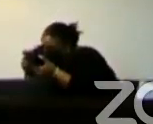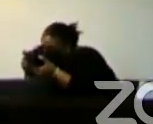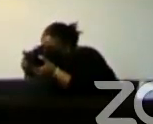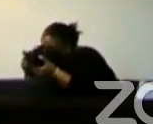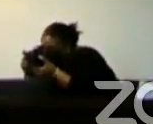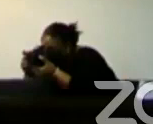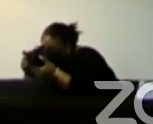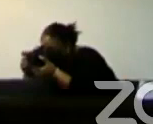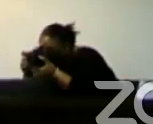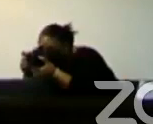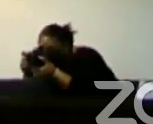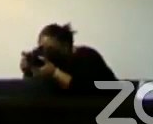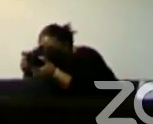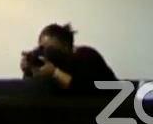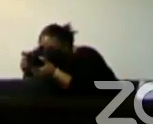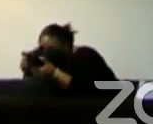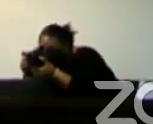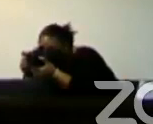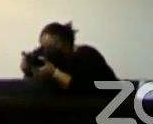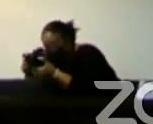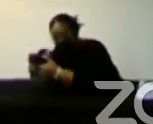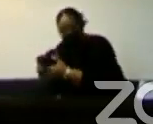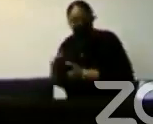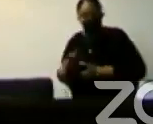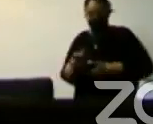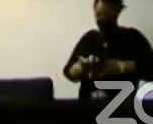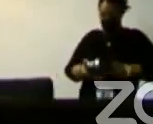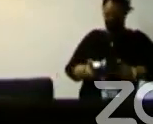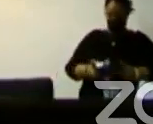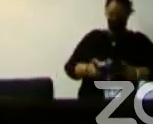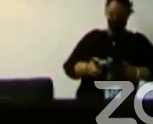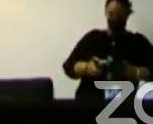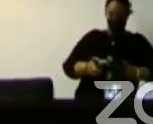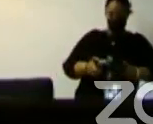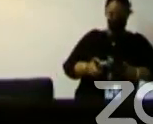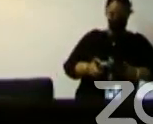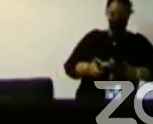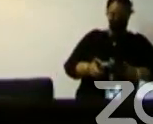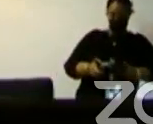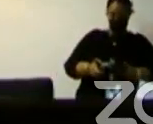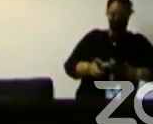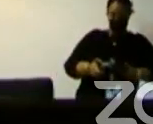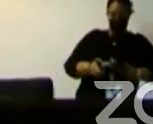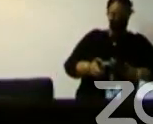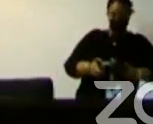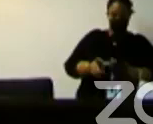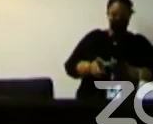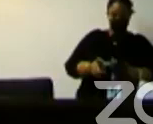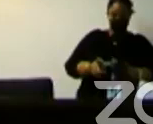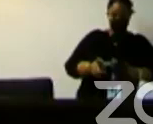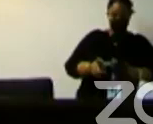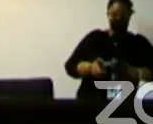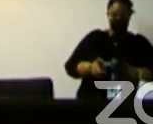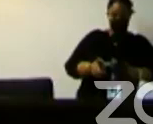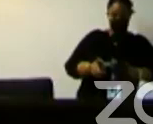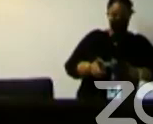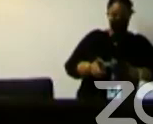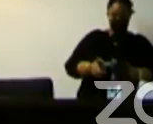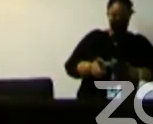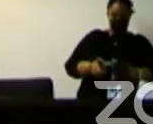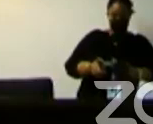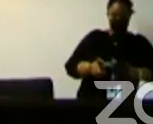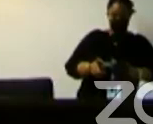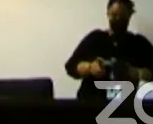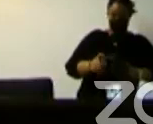ahí. Déjame usted esa pregunta, es Fran Pérez para efectos de récord. Quiero hacer un señalamiento y es que aunque